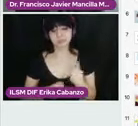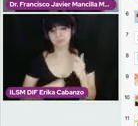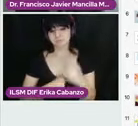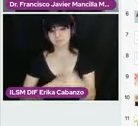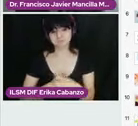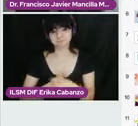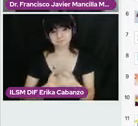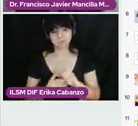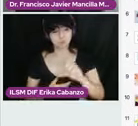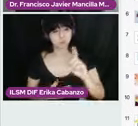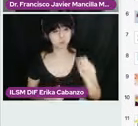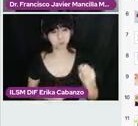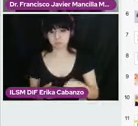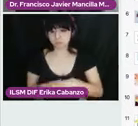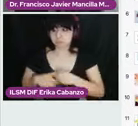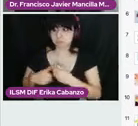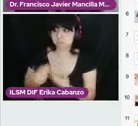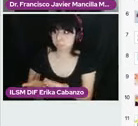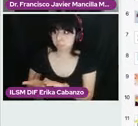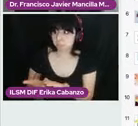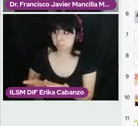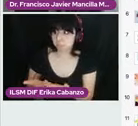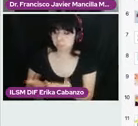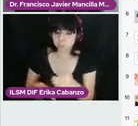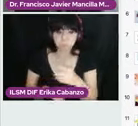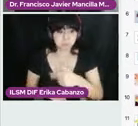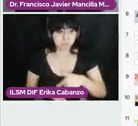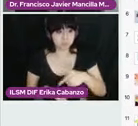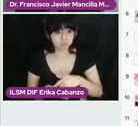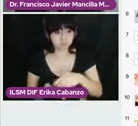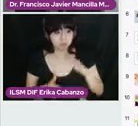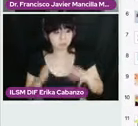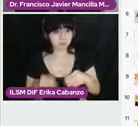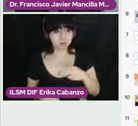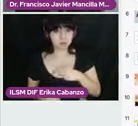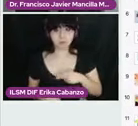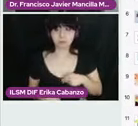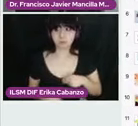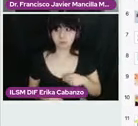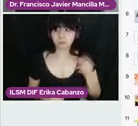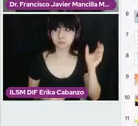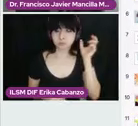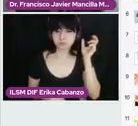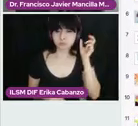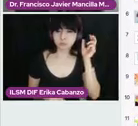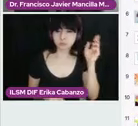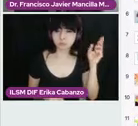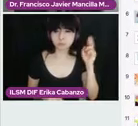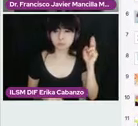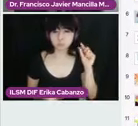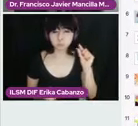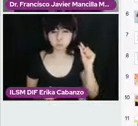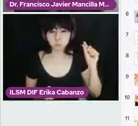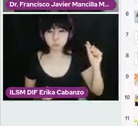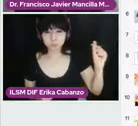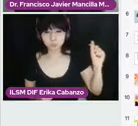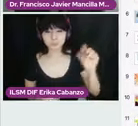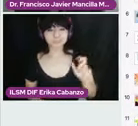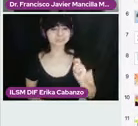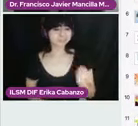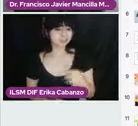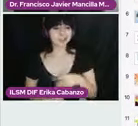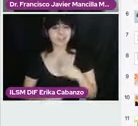salimos de esos lugares con mucha exposición a ruido, no es raro que presentemos zumbido. Quiere decir que el oído se está dañando. El oído puede